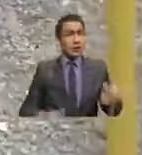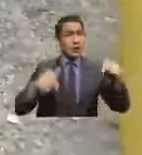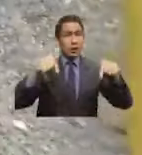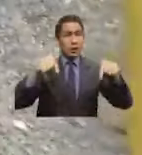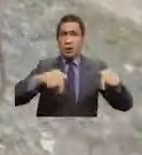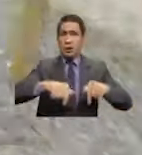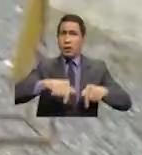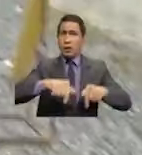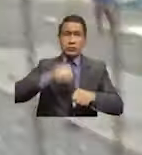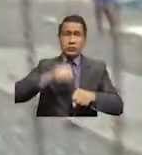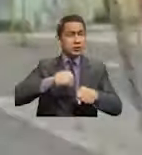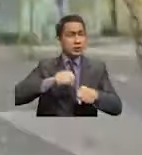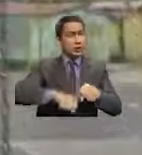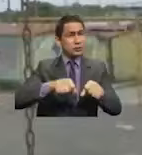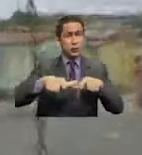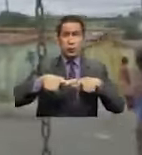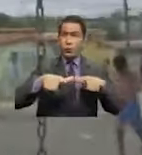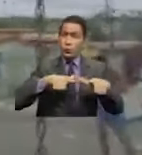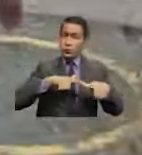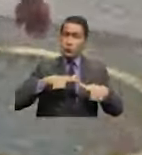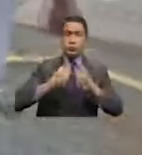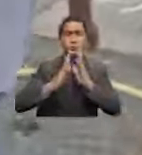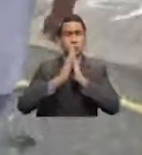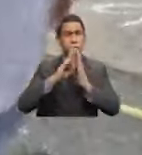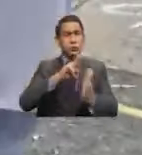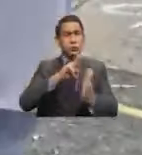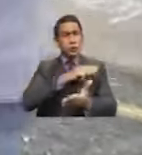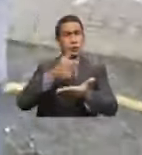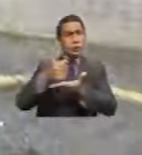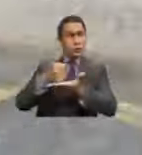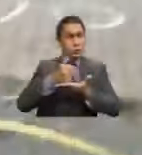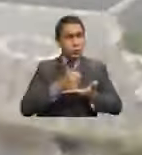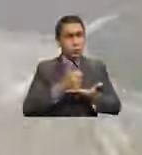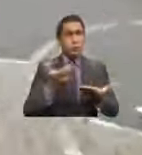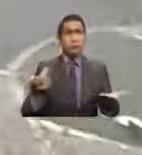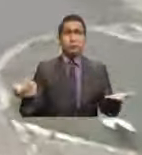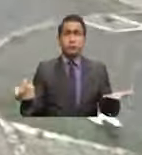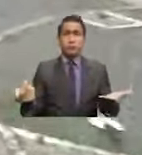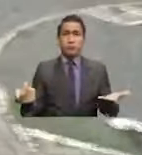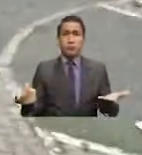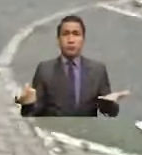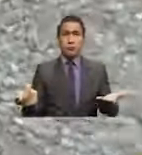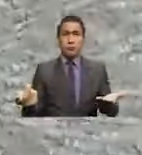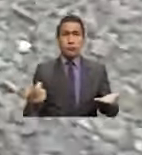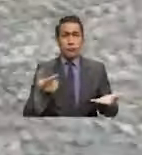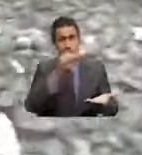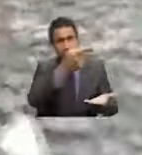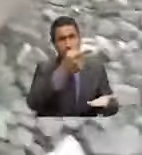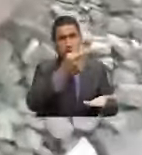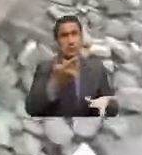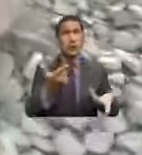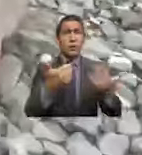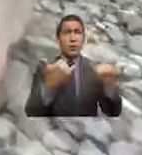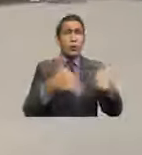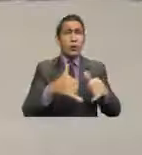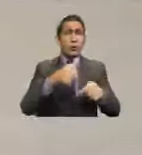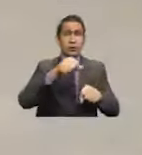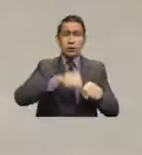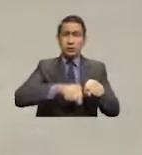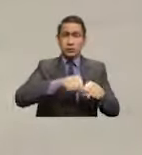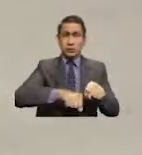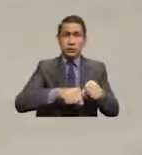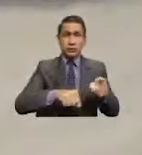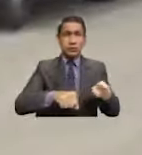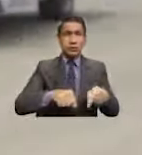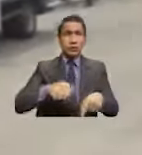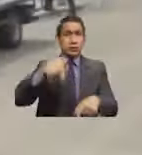dedicarse los niños? ¿El municipio o algo que venga a ayudar en esto? Mire ese parque, todo dañado. Mire aquí lo que está aquí, mismo se cae. Aquí estamos en el